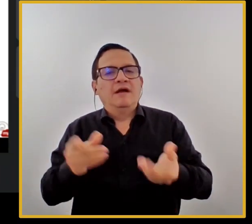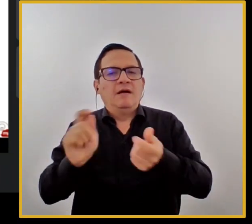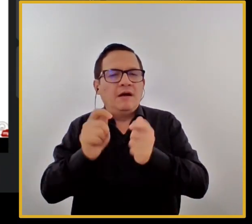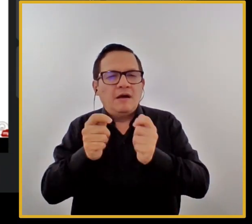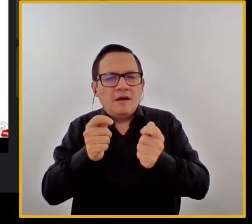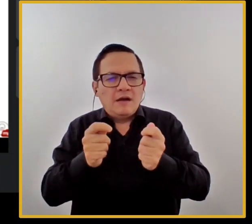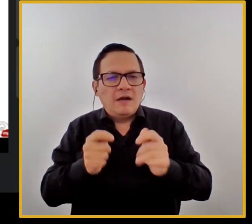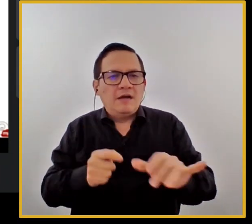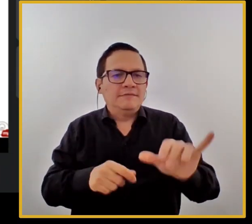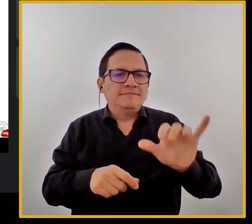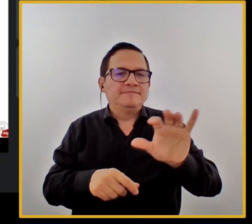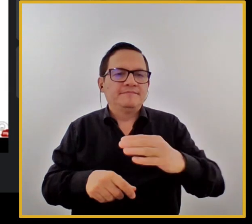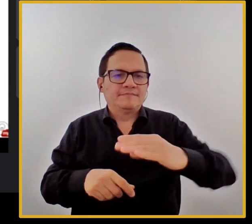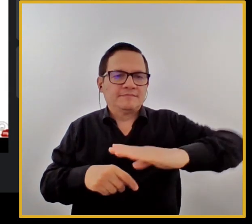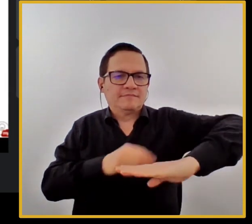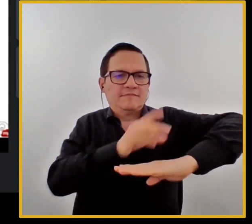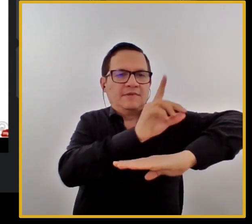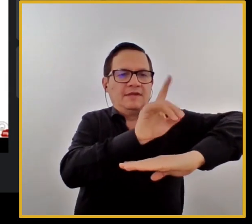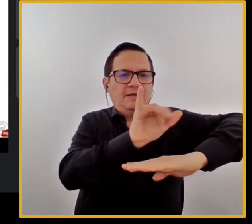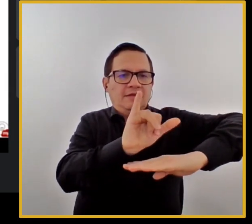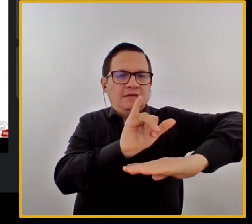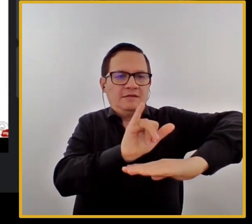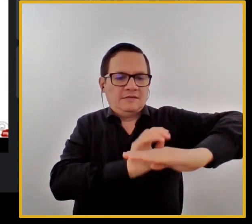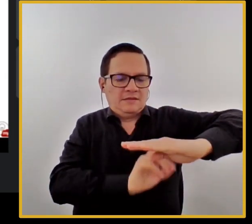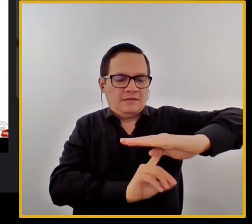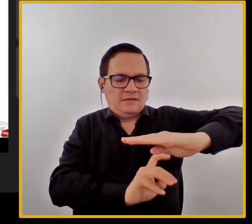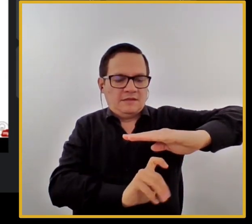dx, ¿cierto?